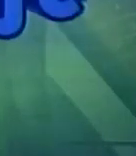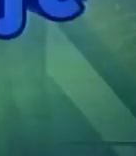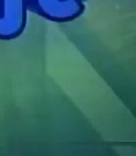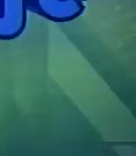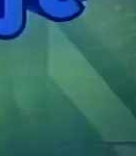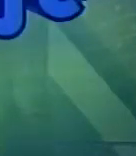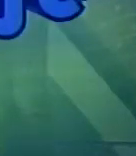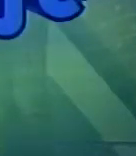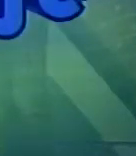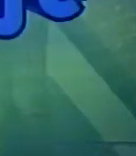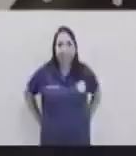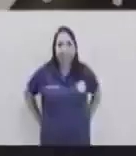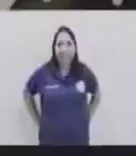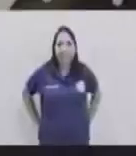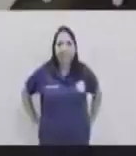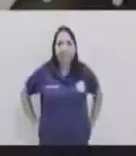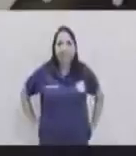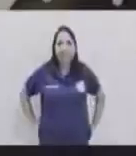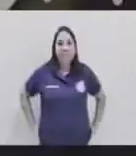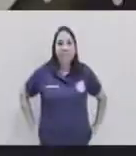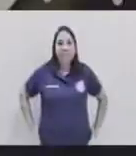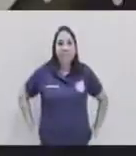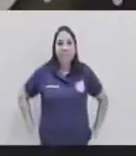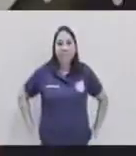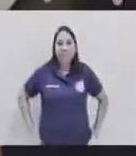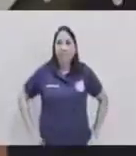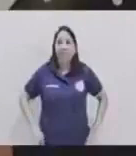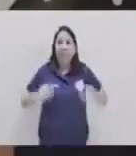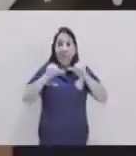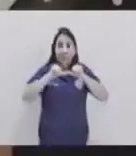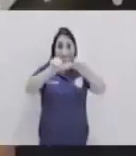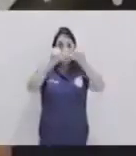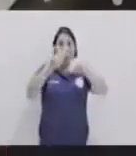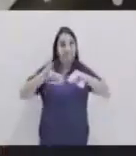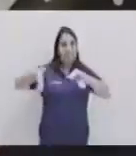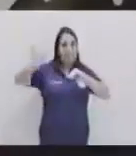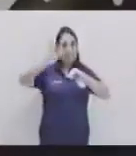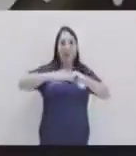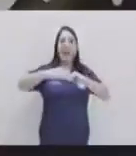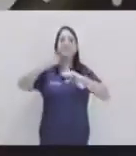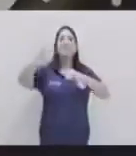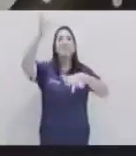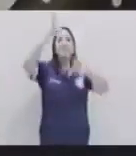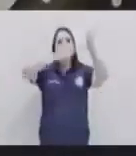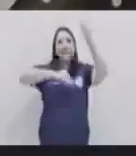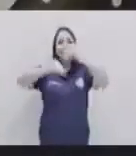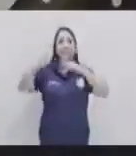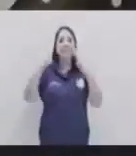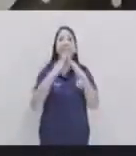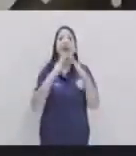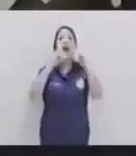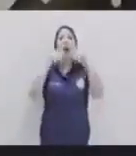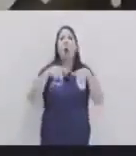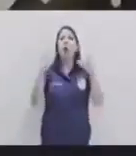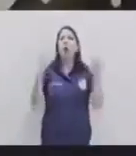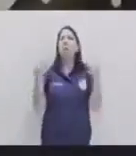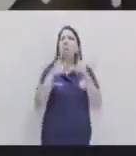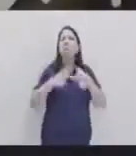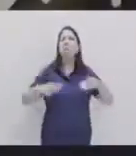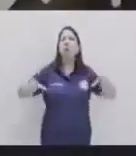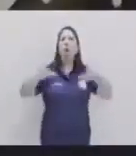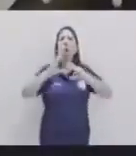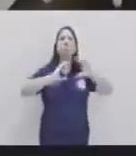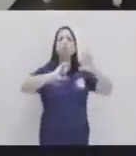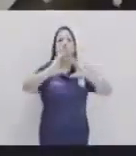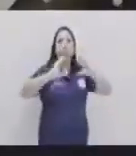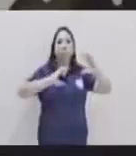Comunicación y lenguaje. Seguimos con más de su programa Aprendo en Casa. Ahora estamos en el segmento de comunicación y lenguajes, por eso que hoy nos